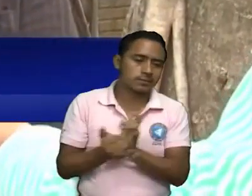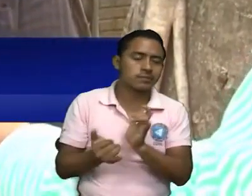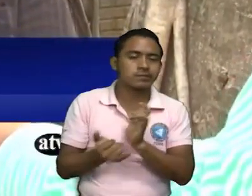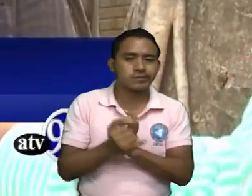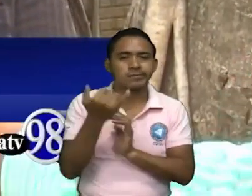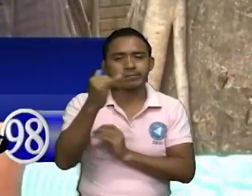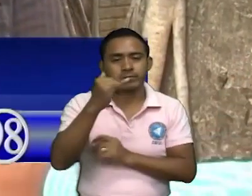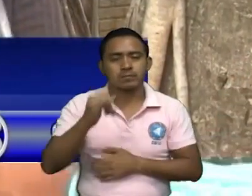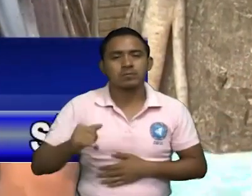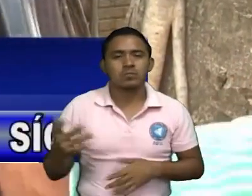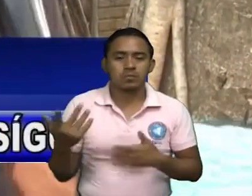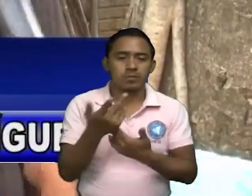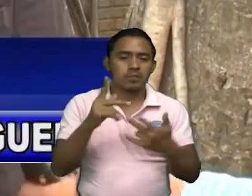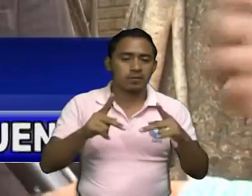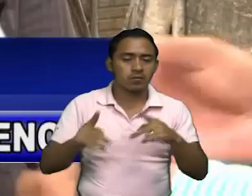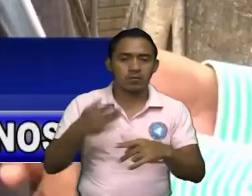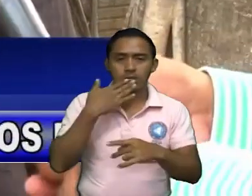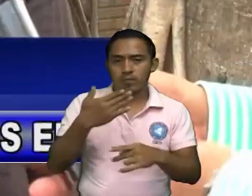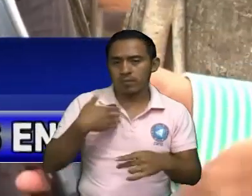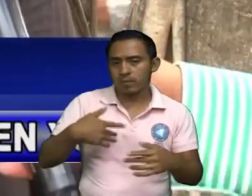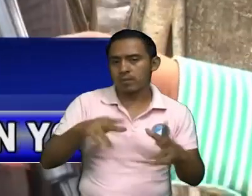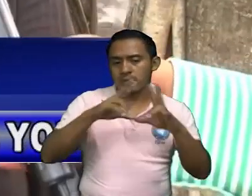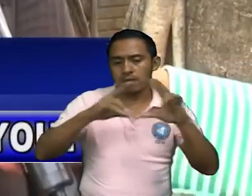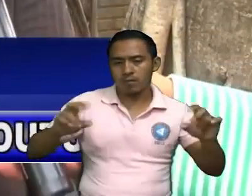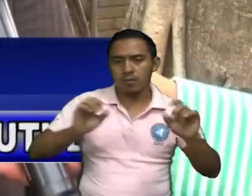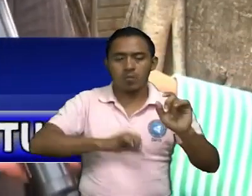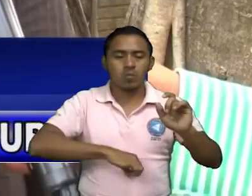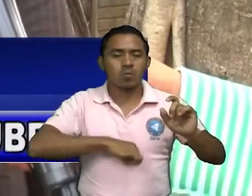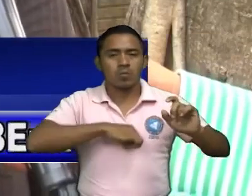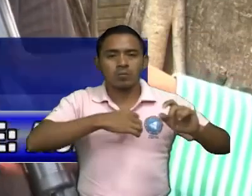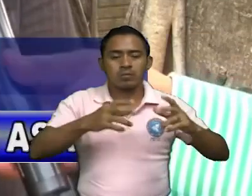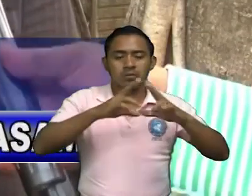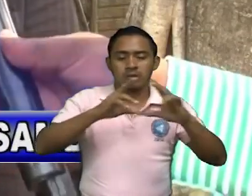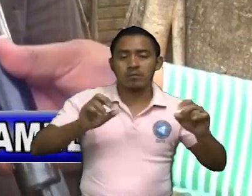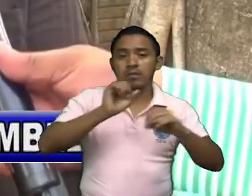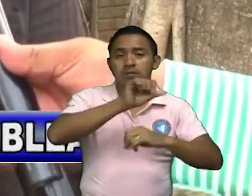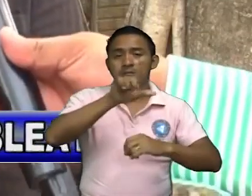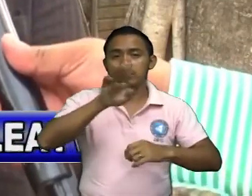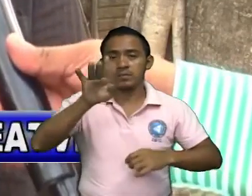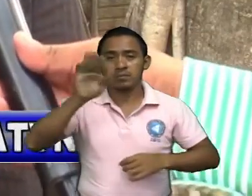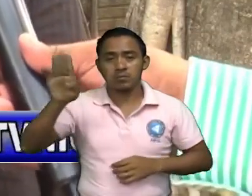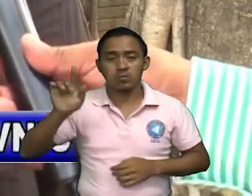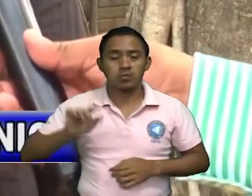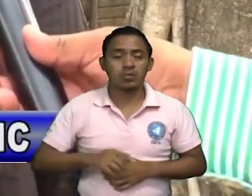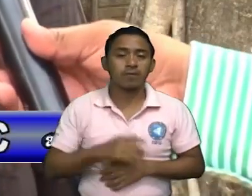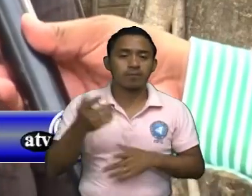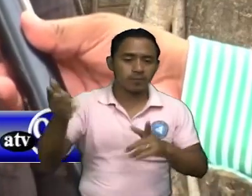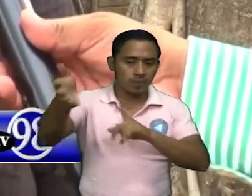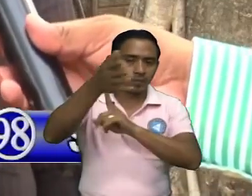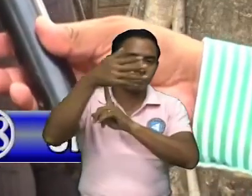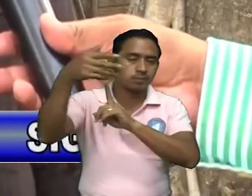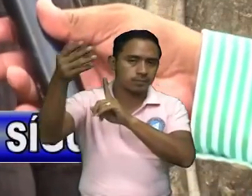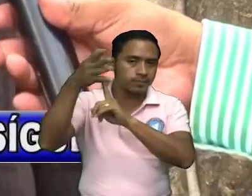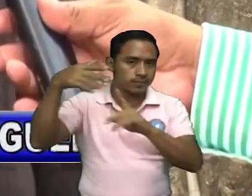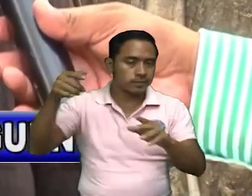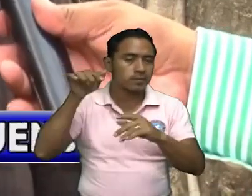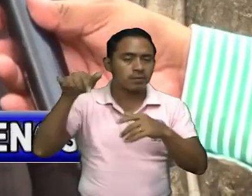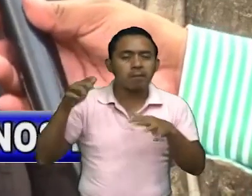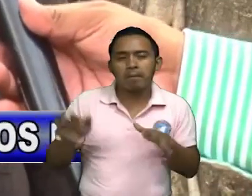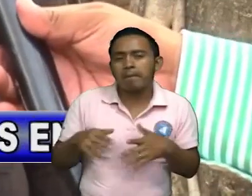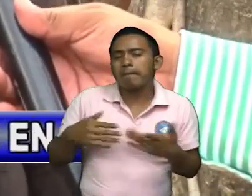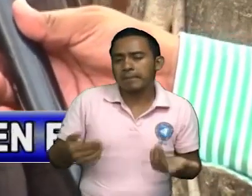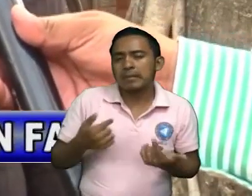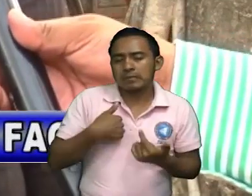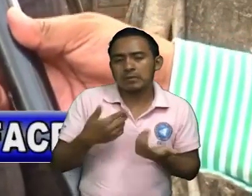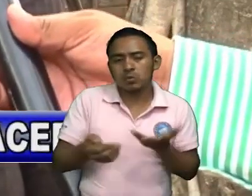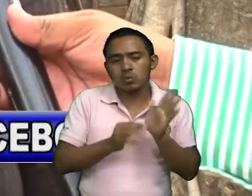buen nicaragüense que estamos orgullosos de esta patria azul, blanca y azul, tenemos que ondear la bandera para